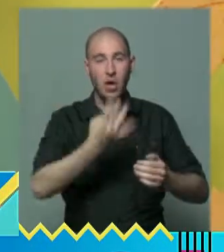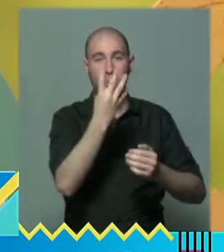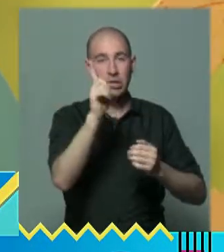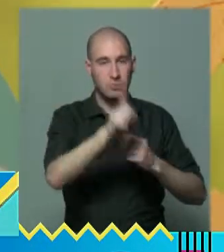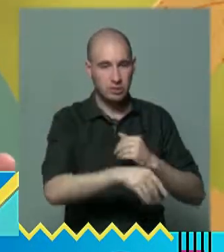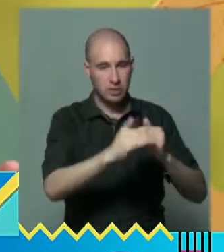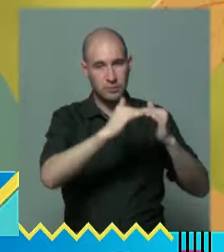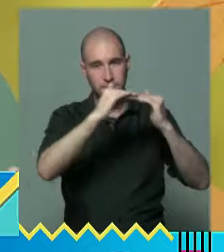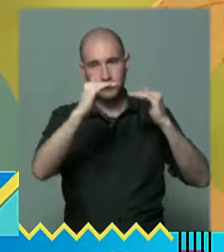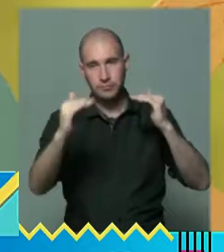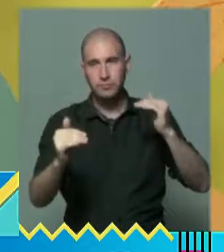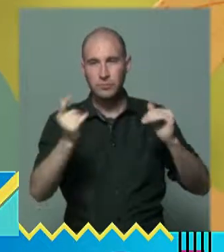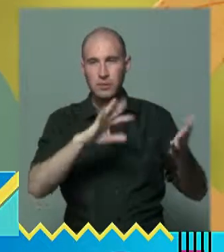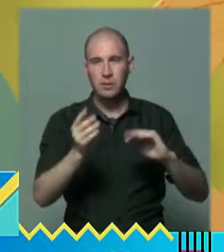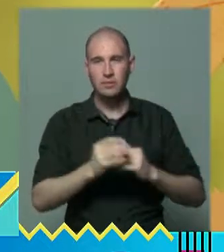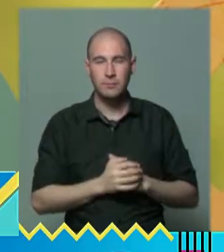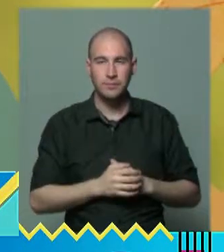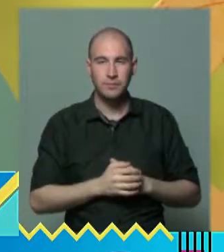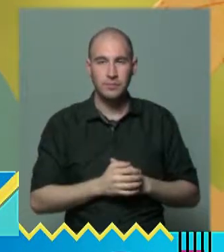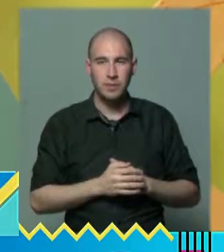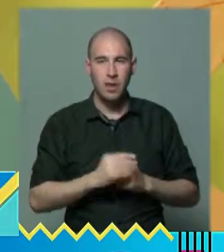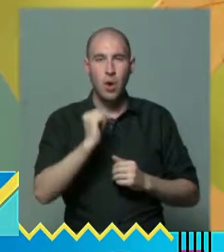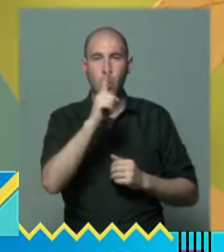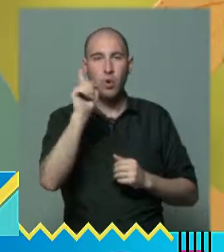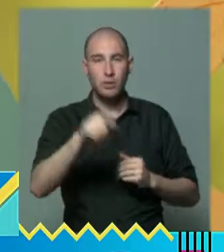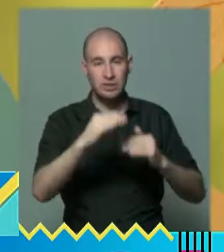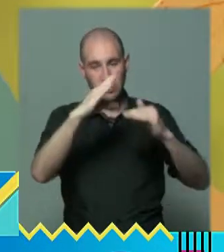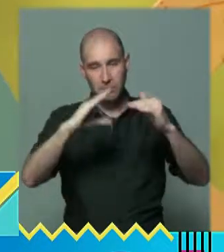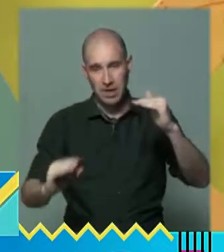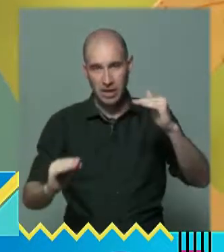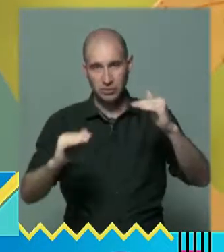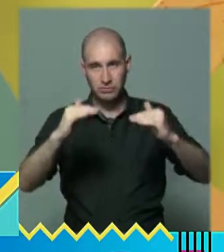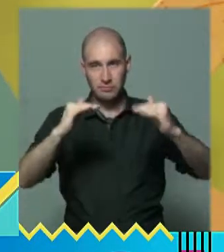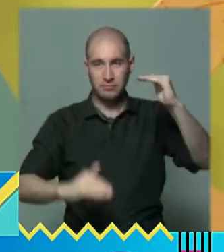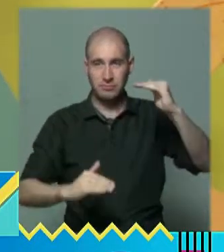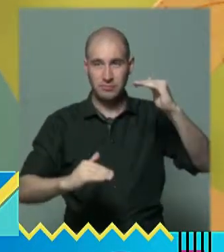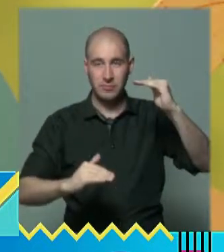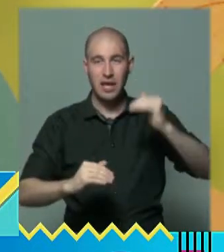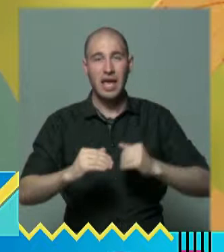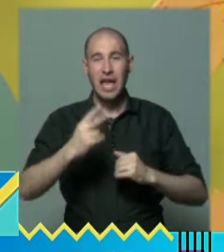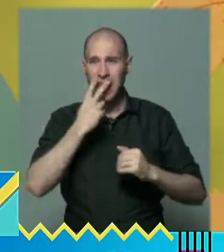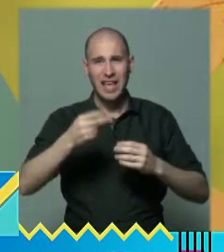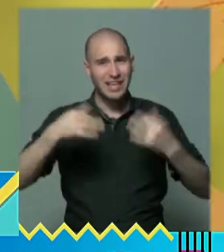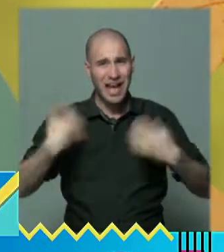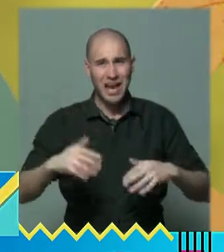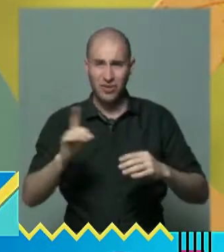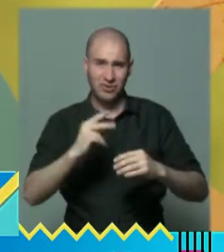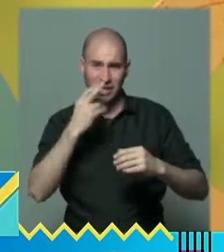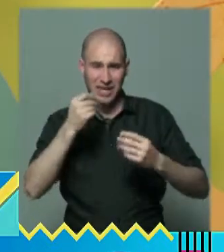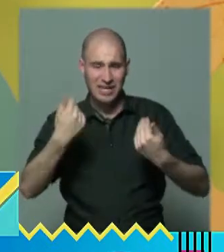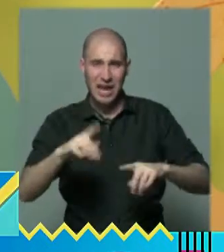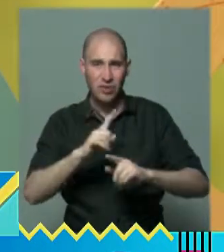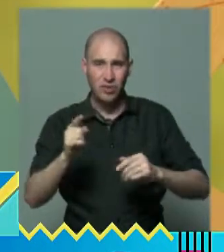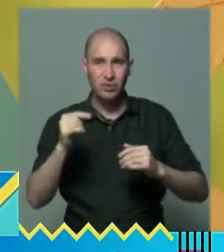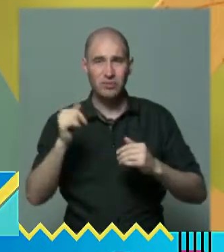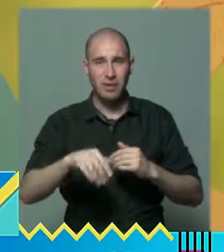4%, más o menos el equivalente, a menos del 1%. O sea que cuando hablamos que la energía es cara, no, la energía no es cara,